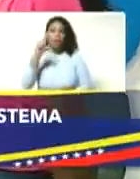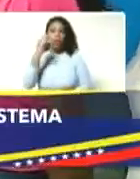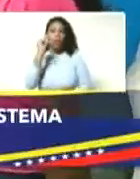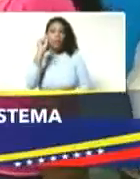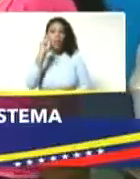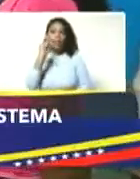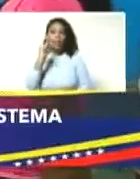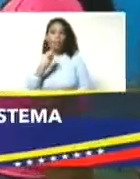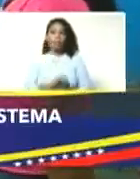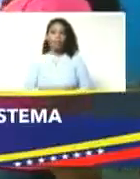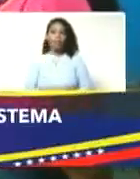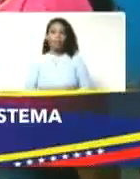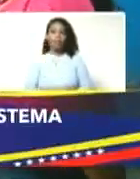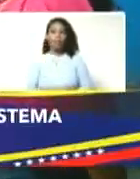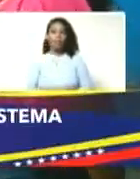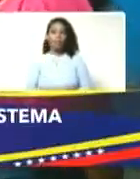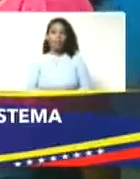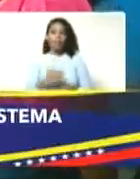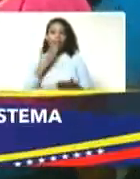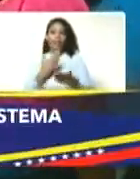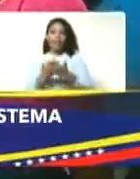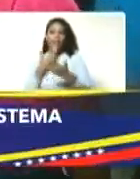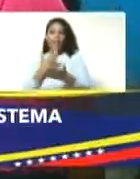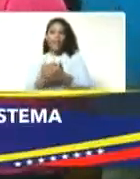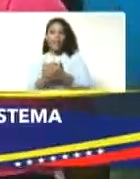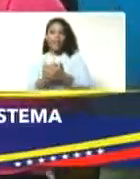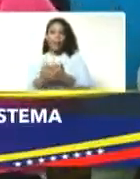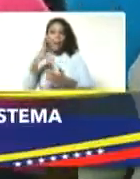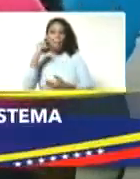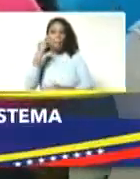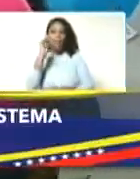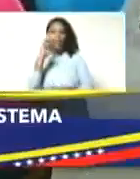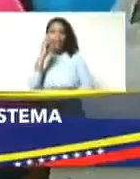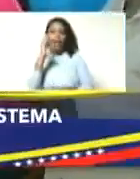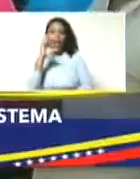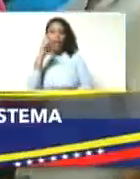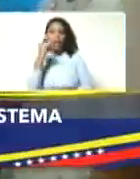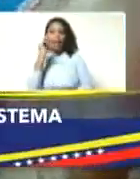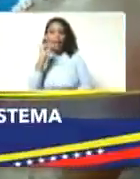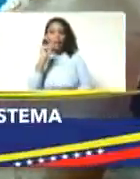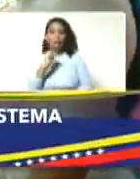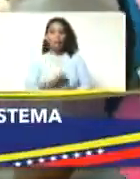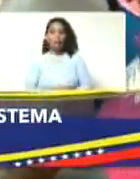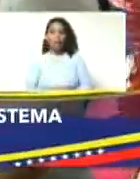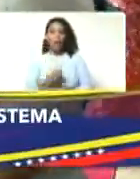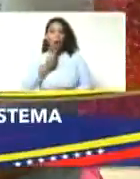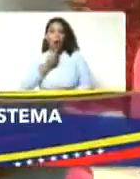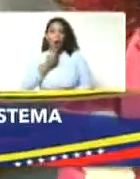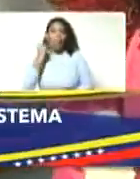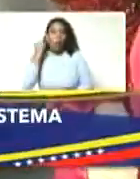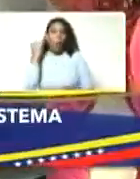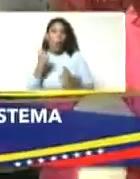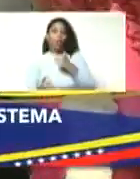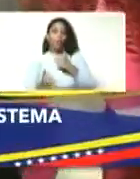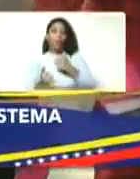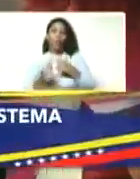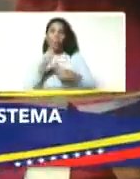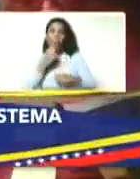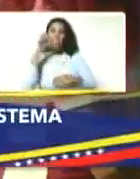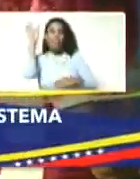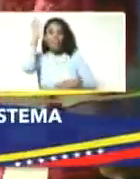servir, presidente. Gracias, muchas gracias. Mireli, usted es la más chamita de todas, ¿no? Última adquisición, ¿quién es de física,